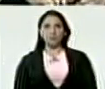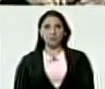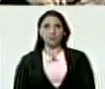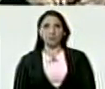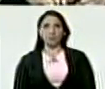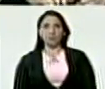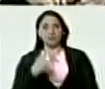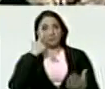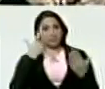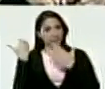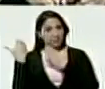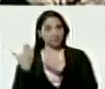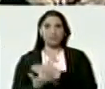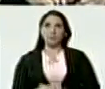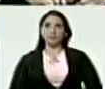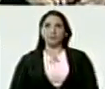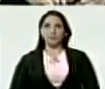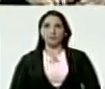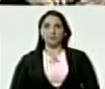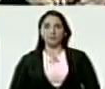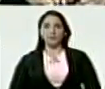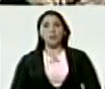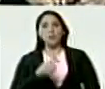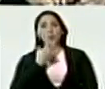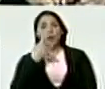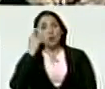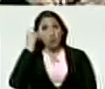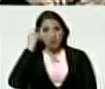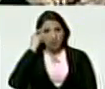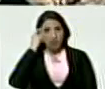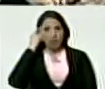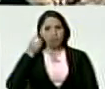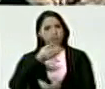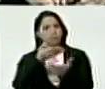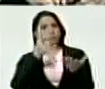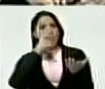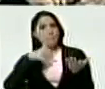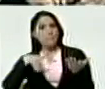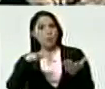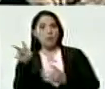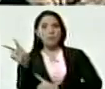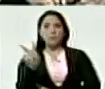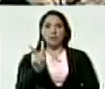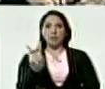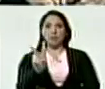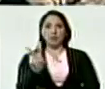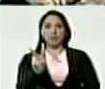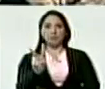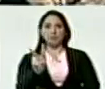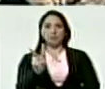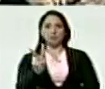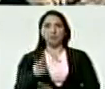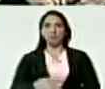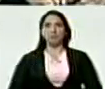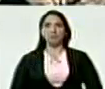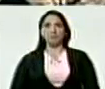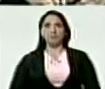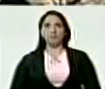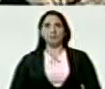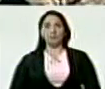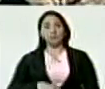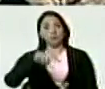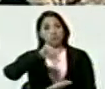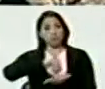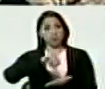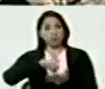Criminalísticas. Escuchemos. Sí, muy buenos días al pueblo de Venezuela. Desde acá, desde la sede